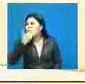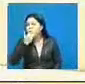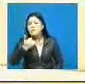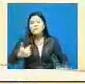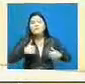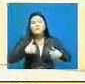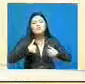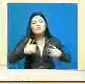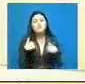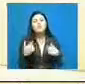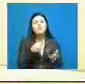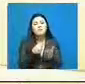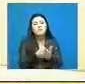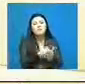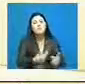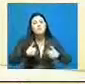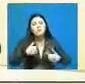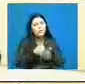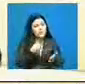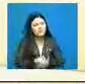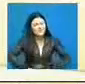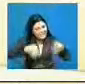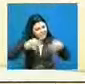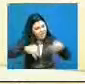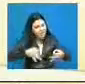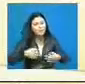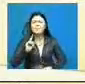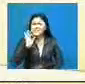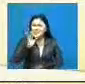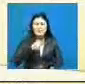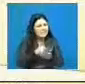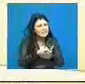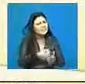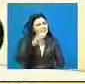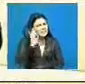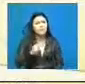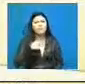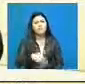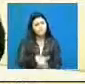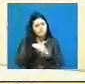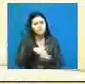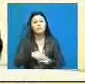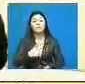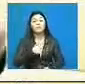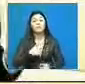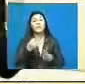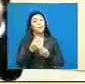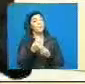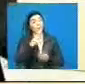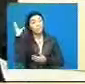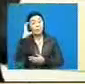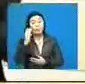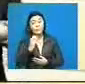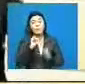soy consistente en mi mensaje, consistente. Y cuando yo hablo de que la economía colombiana puede pasar